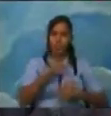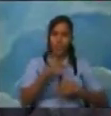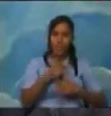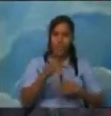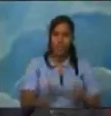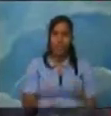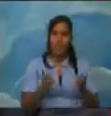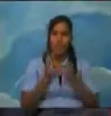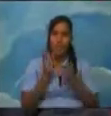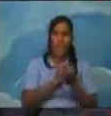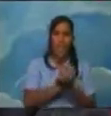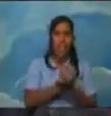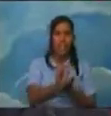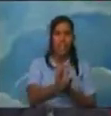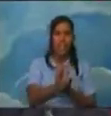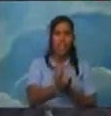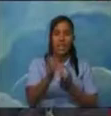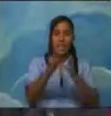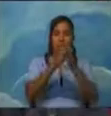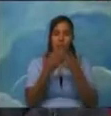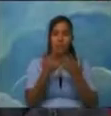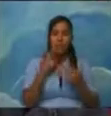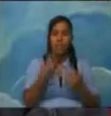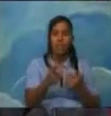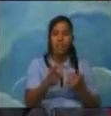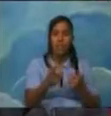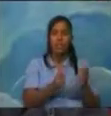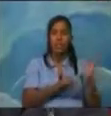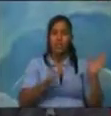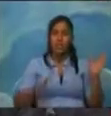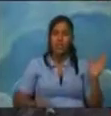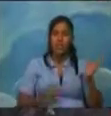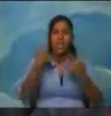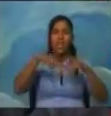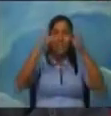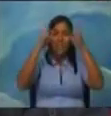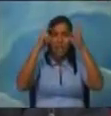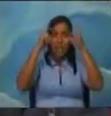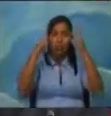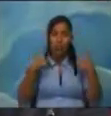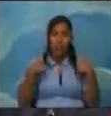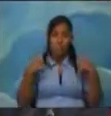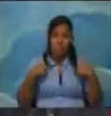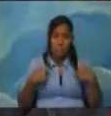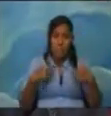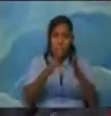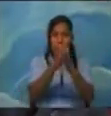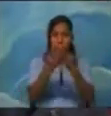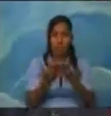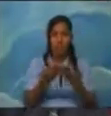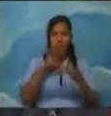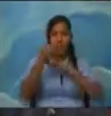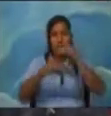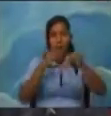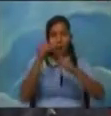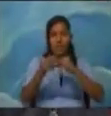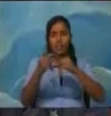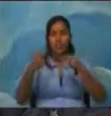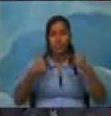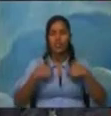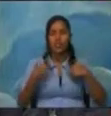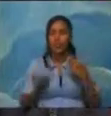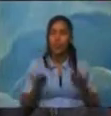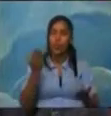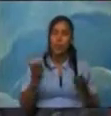vida eterna. La Biblia dice, y dijo el Señor en su palabra, el que guarda palabras y las hace, yo le comparo a un